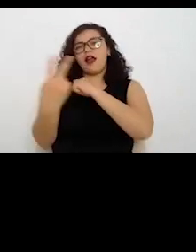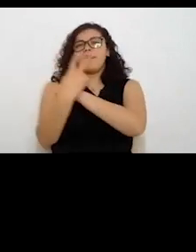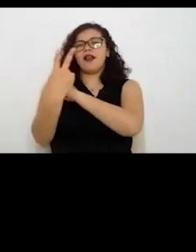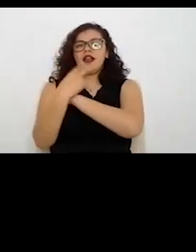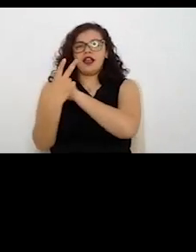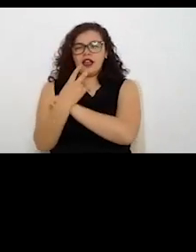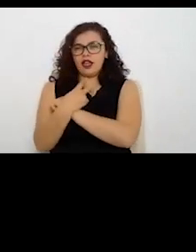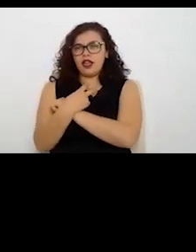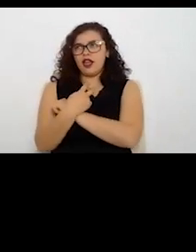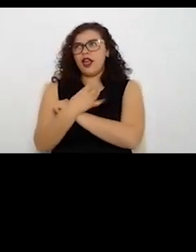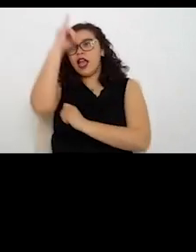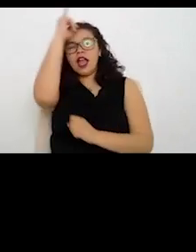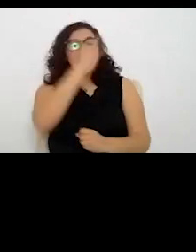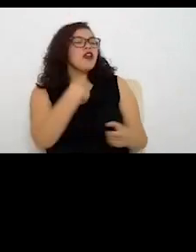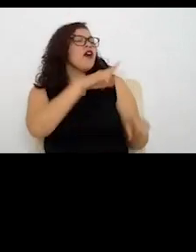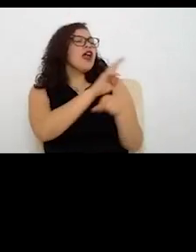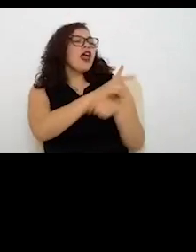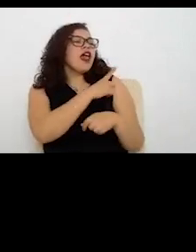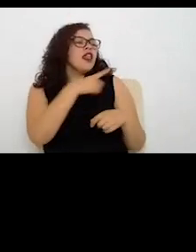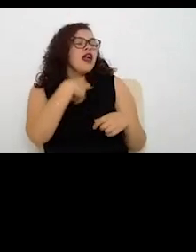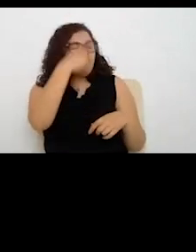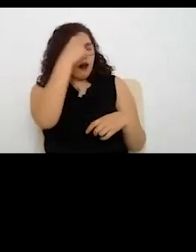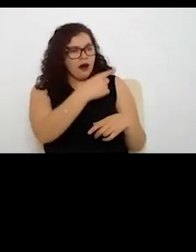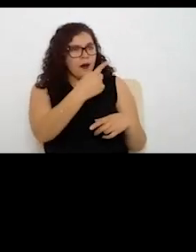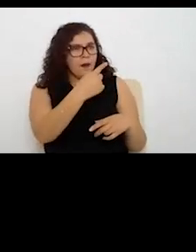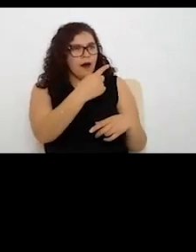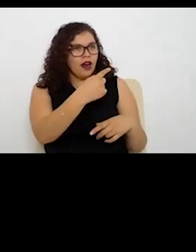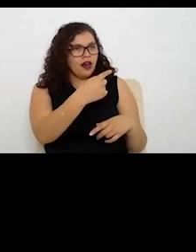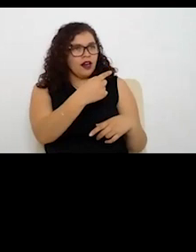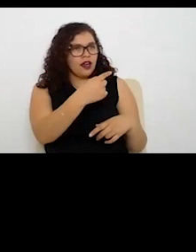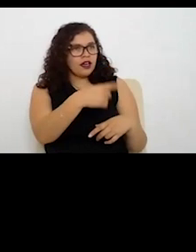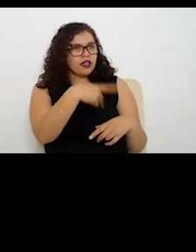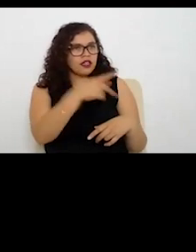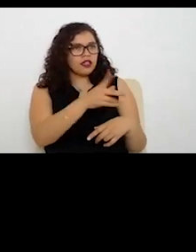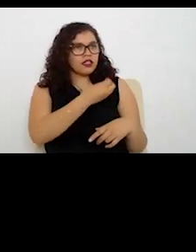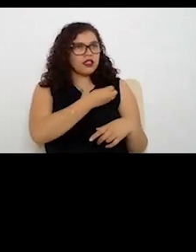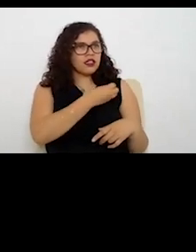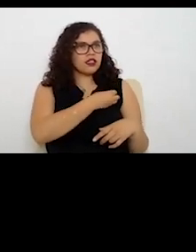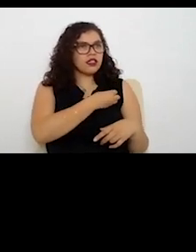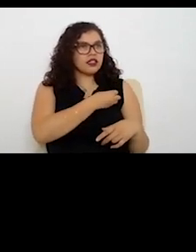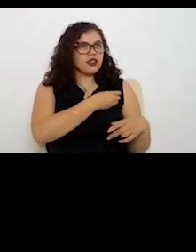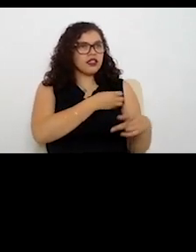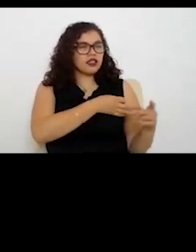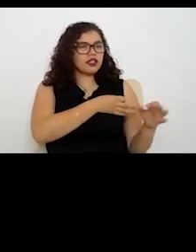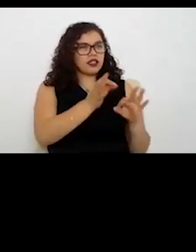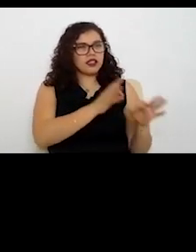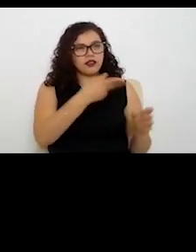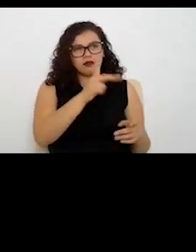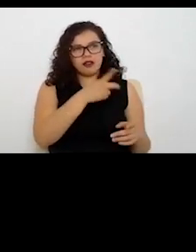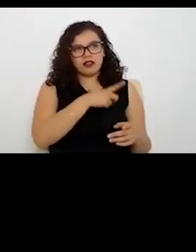no puede, obviamente, violentar la privacidad del empleado, pero que tiene que